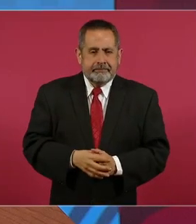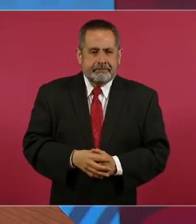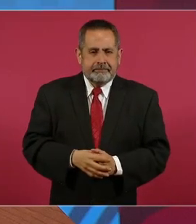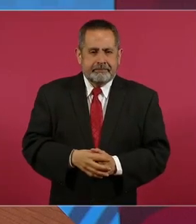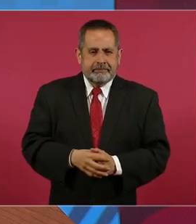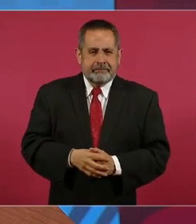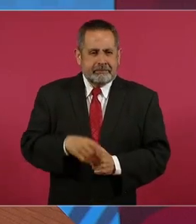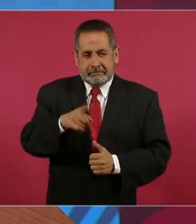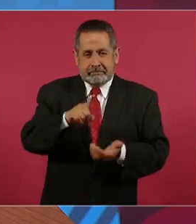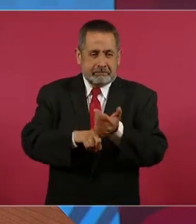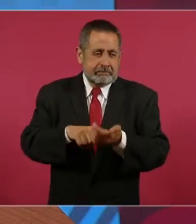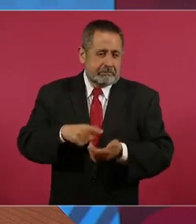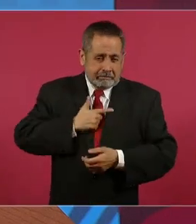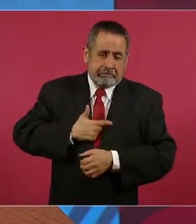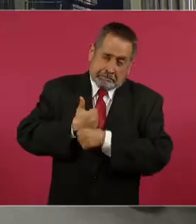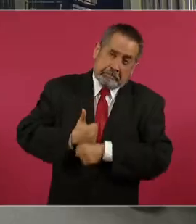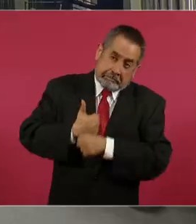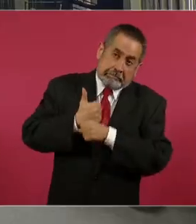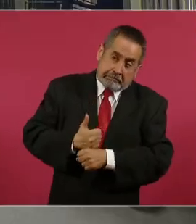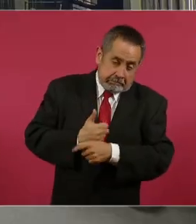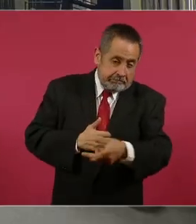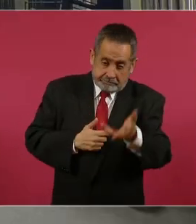es masoquista,